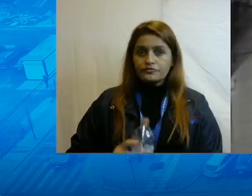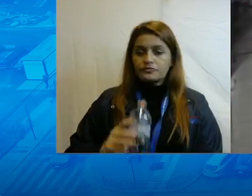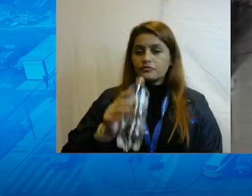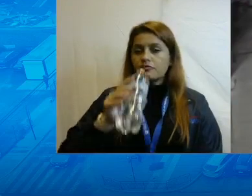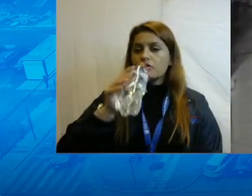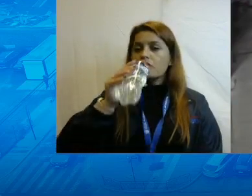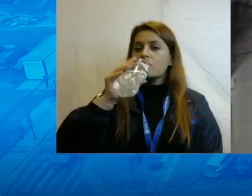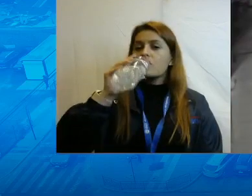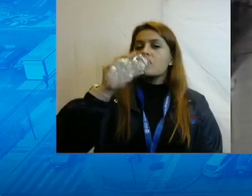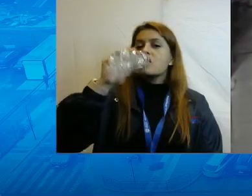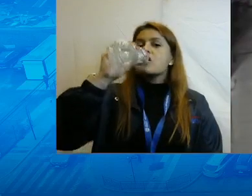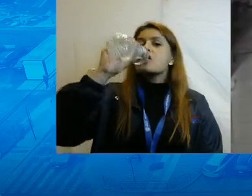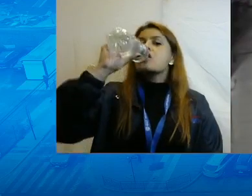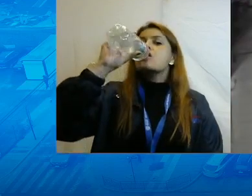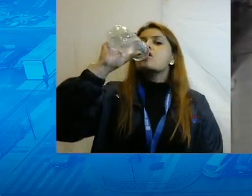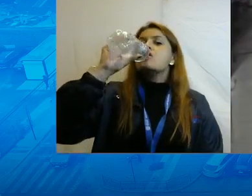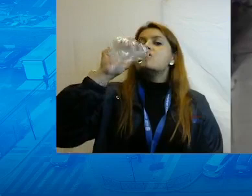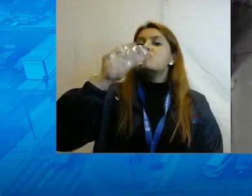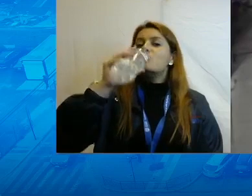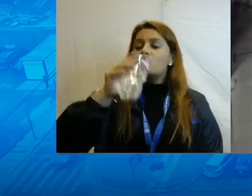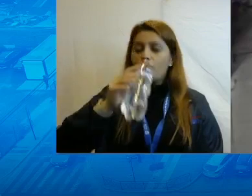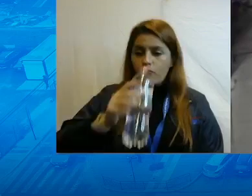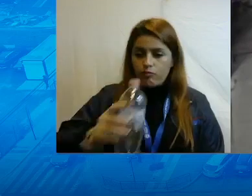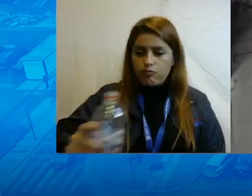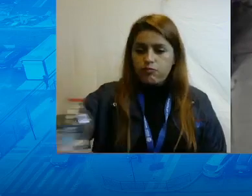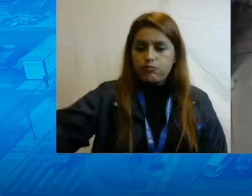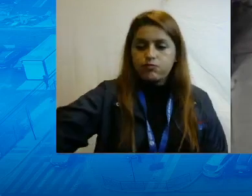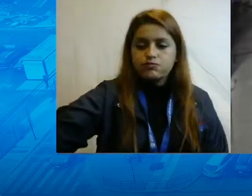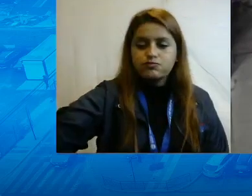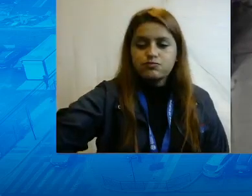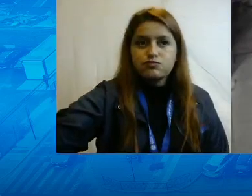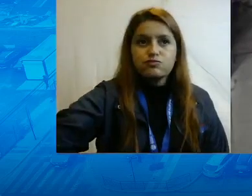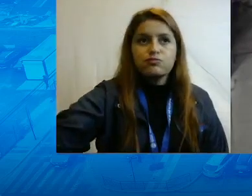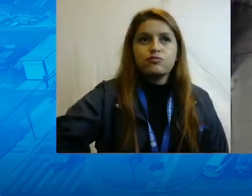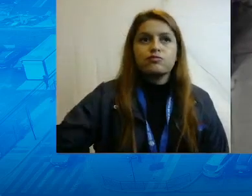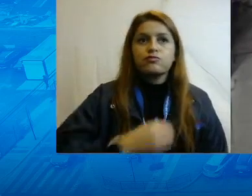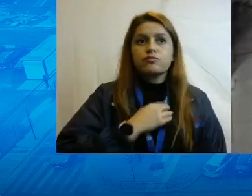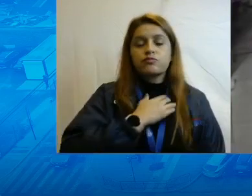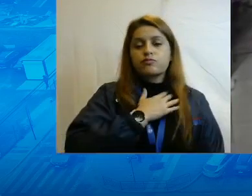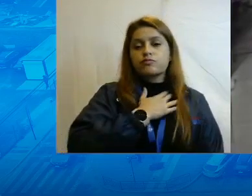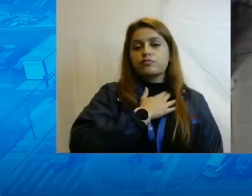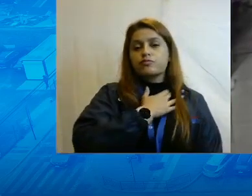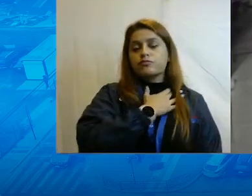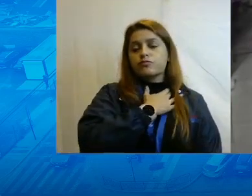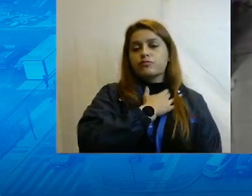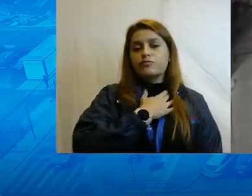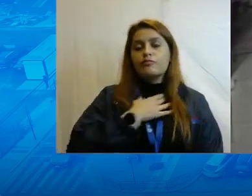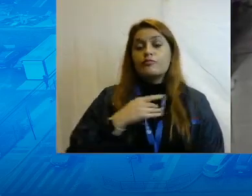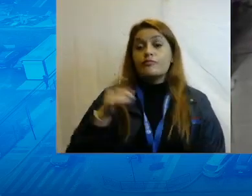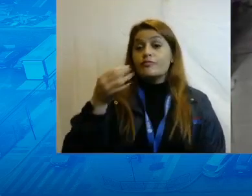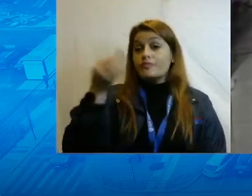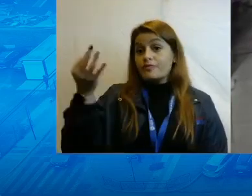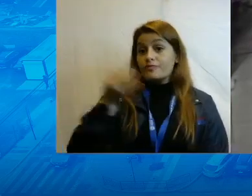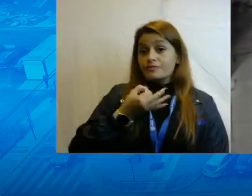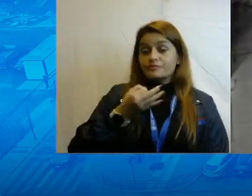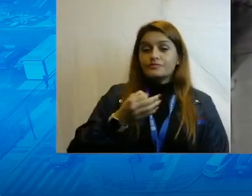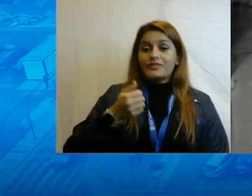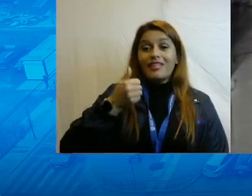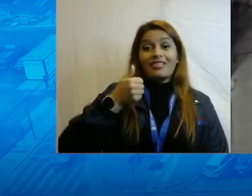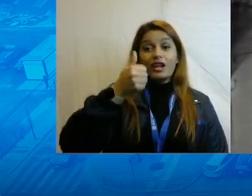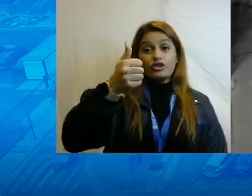Muchas gracias, alcaldesa. Corresponde votar, de acuerdo a lo visto en comisión de ordenamiento territorial, el día de